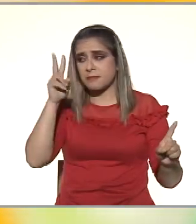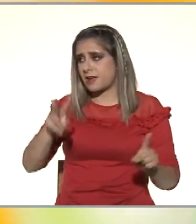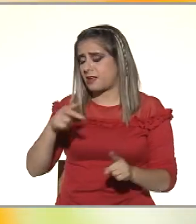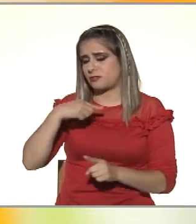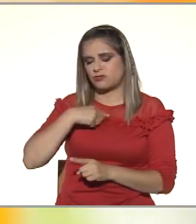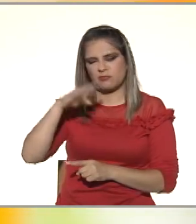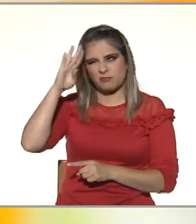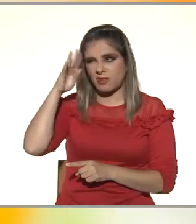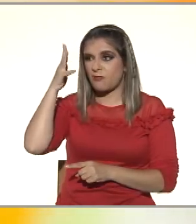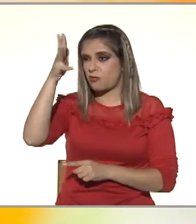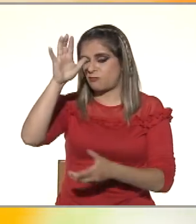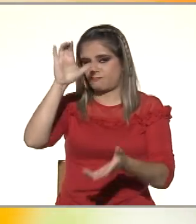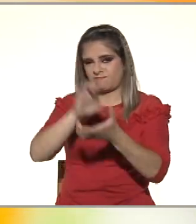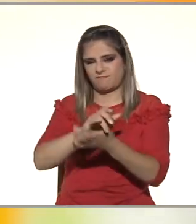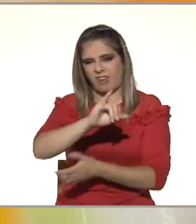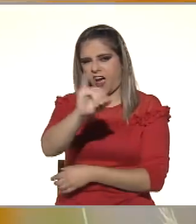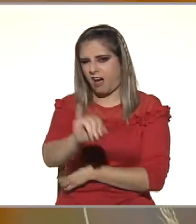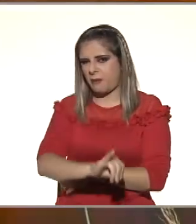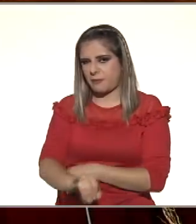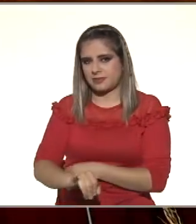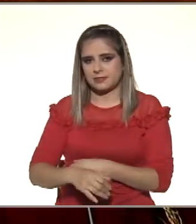piensa tener pareja.